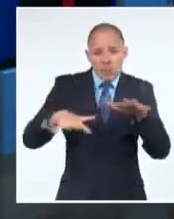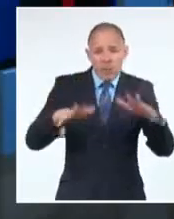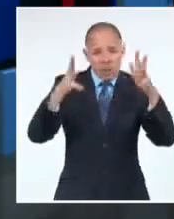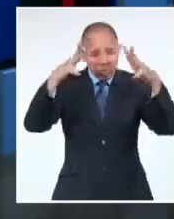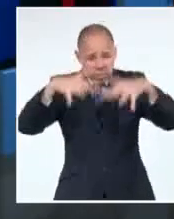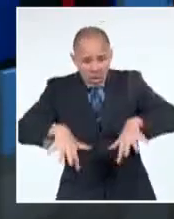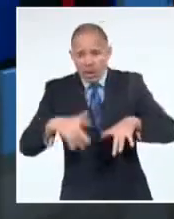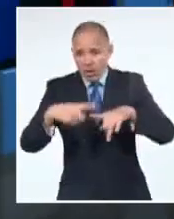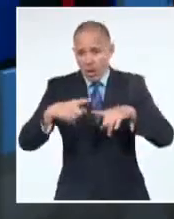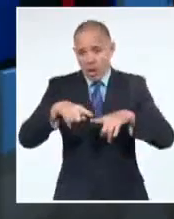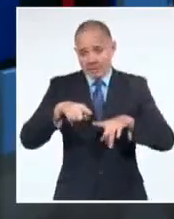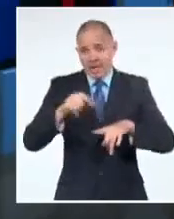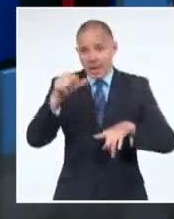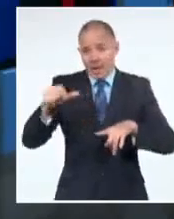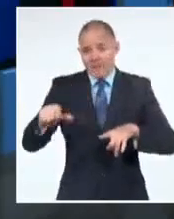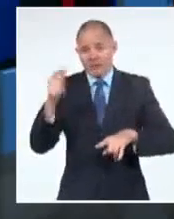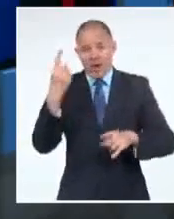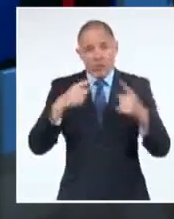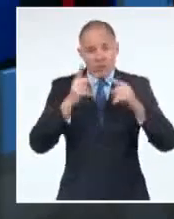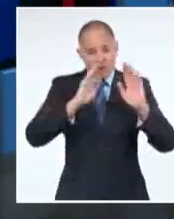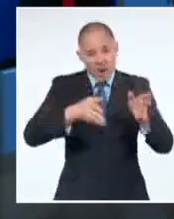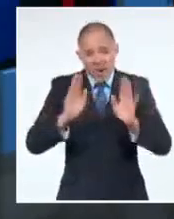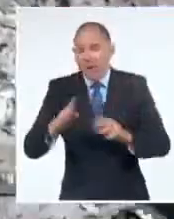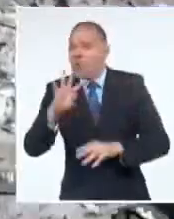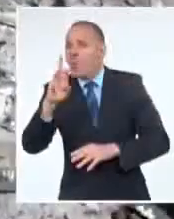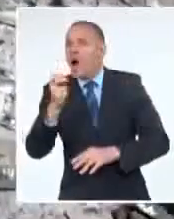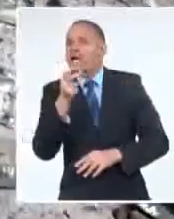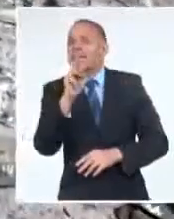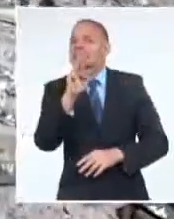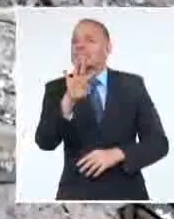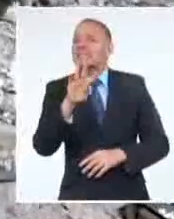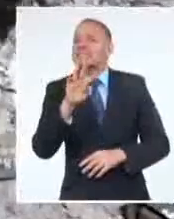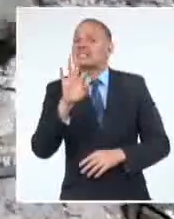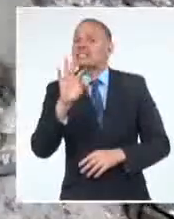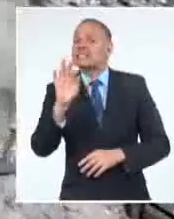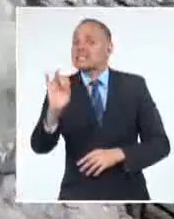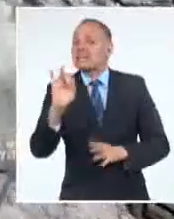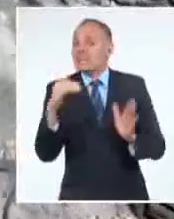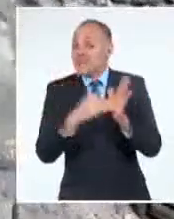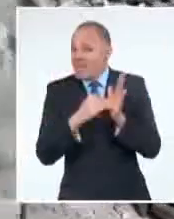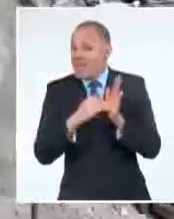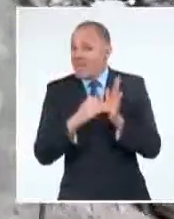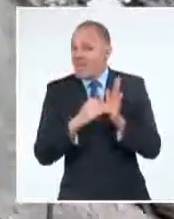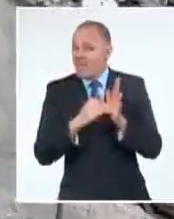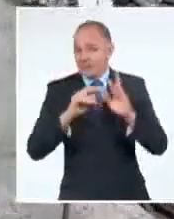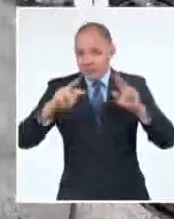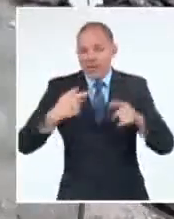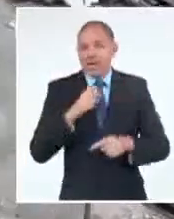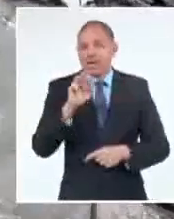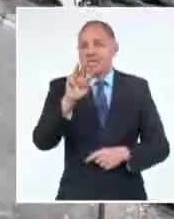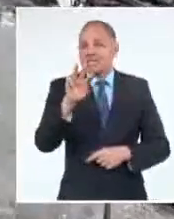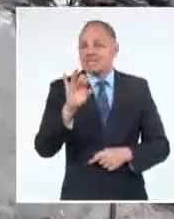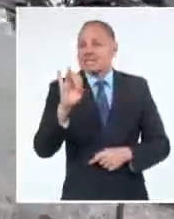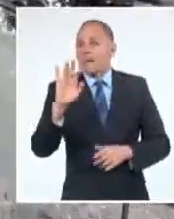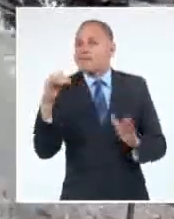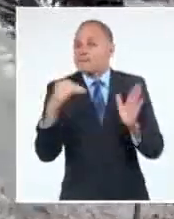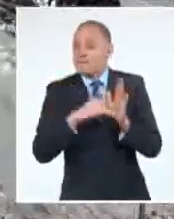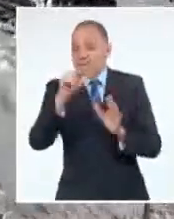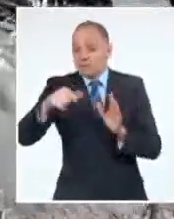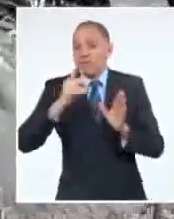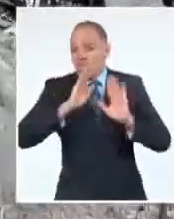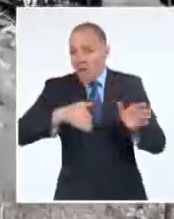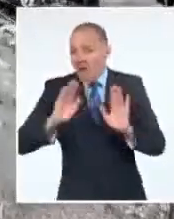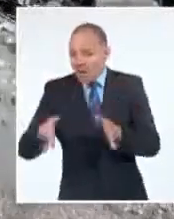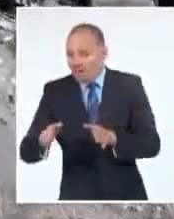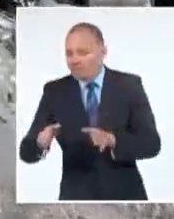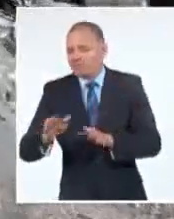hogar, mientras el número de muertos asciende a más de 37.000. Brigadas de demolición en territorio turco comenzaron a desmantelar